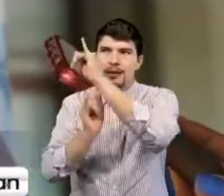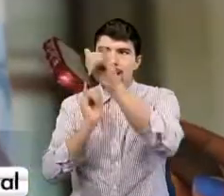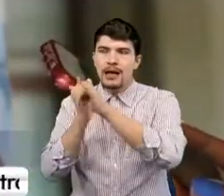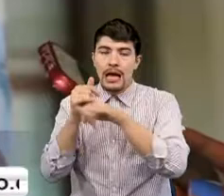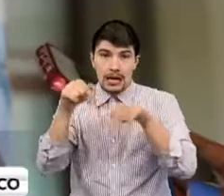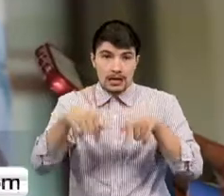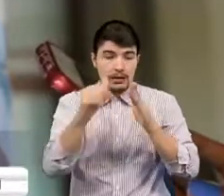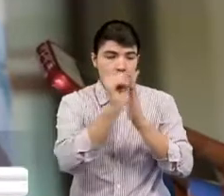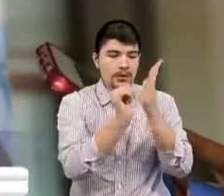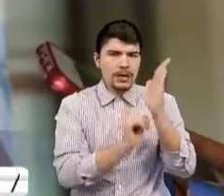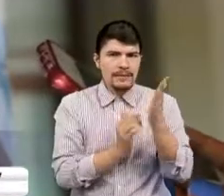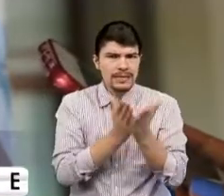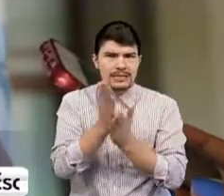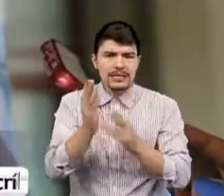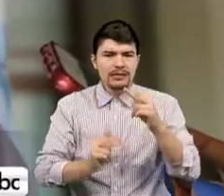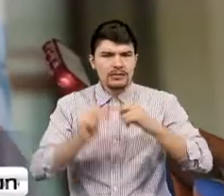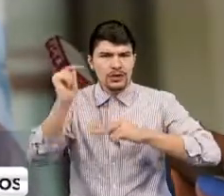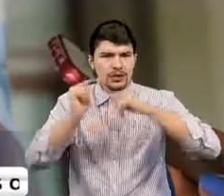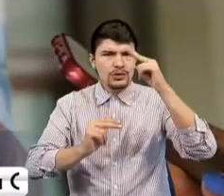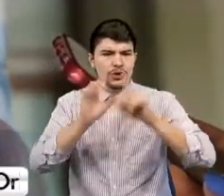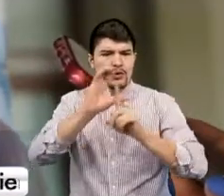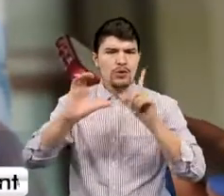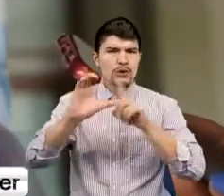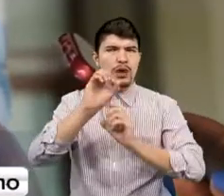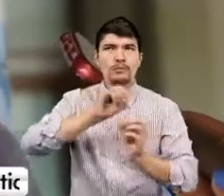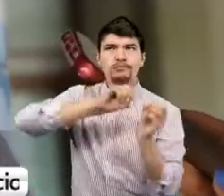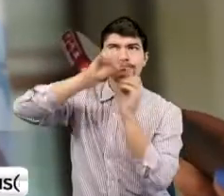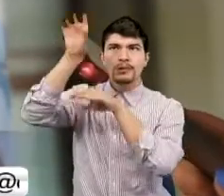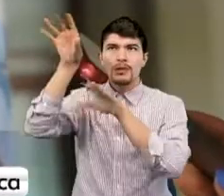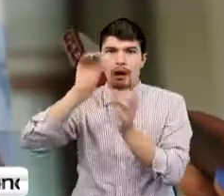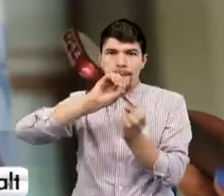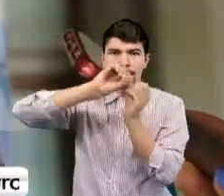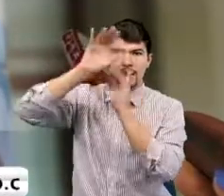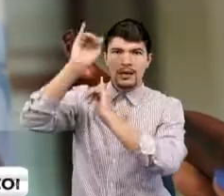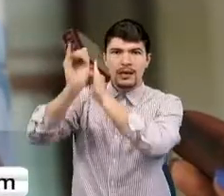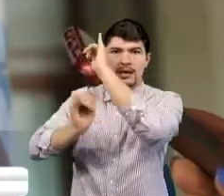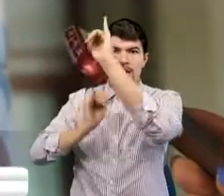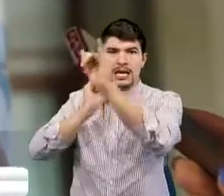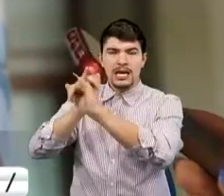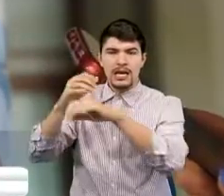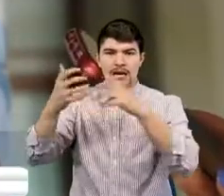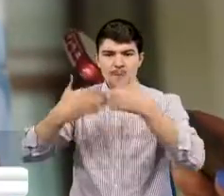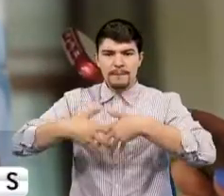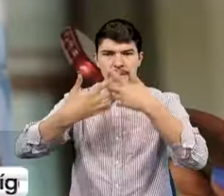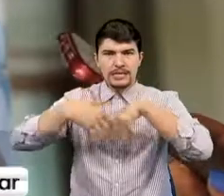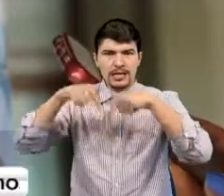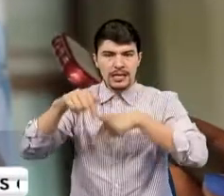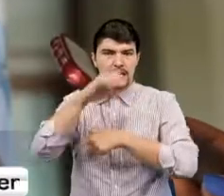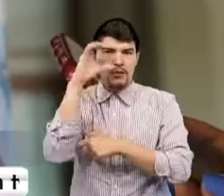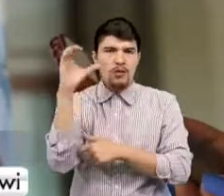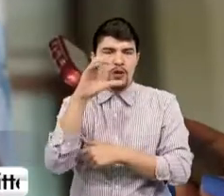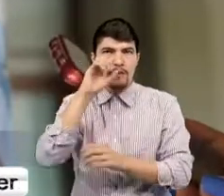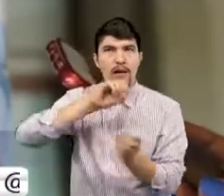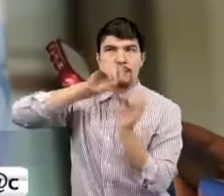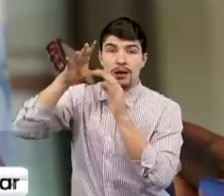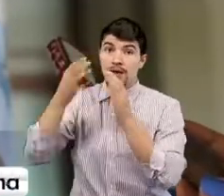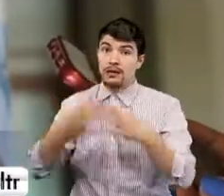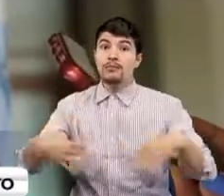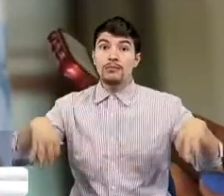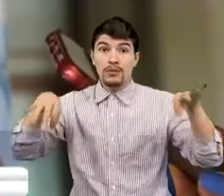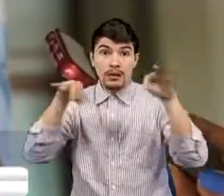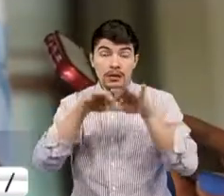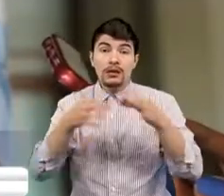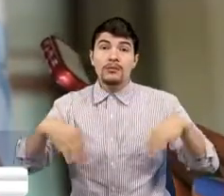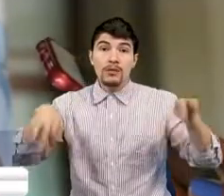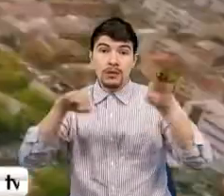la cultura exportadora, seguir fomentando la internacionalización de la industria colombiana, lo cual es fundamental